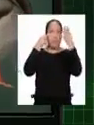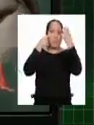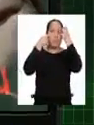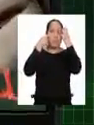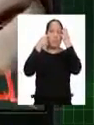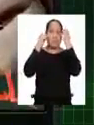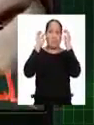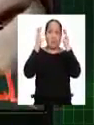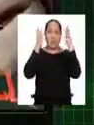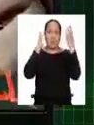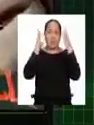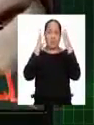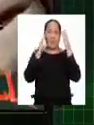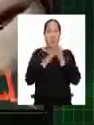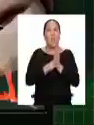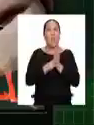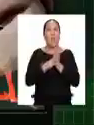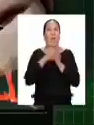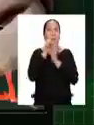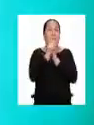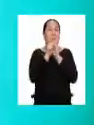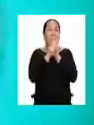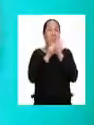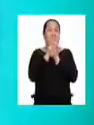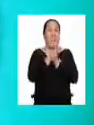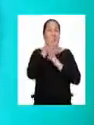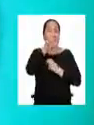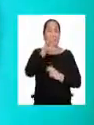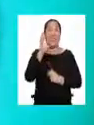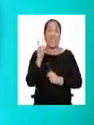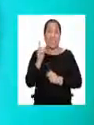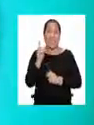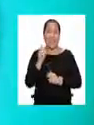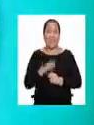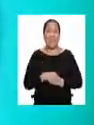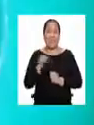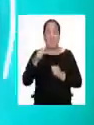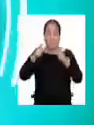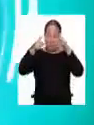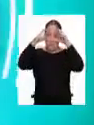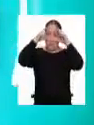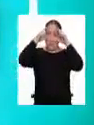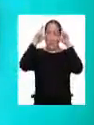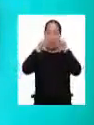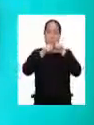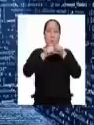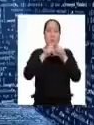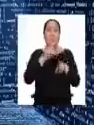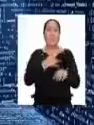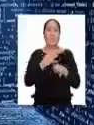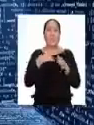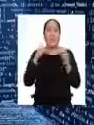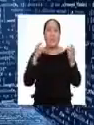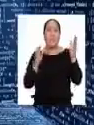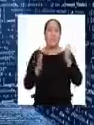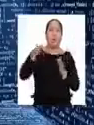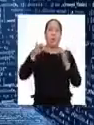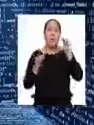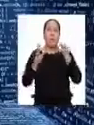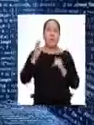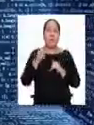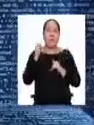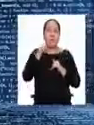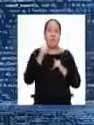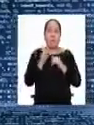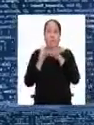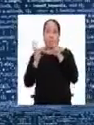efecto similar al de las películas 3D. El visor también dispone de sensores de movimiento. Es así que, si